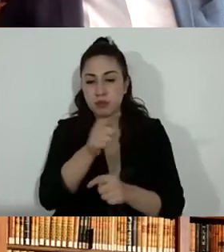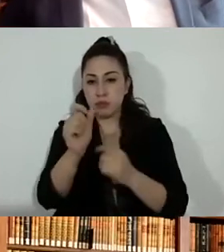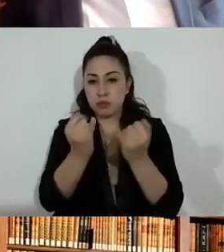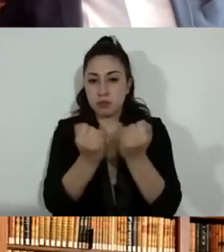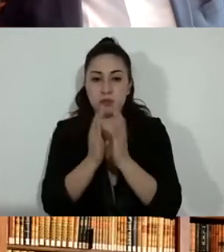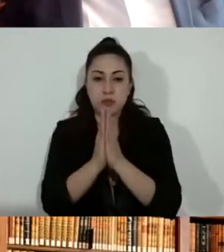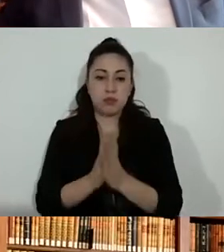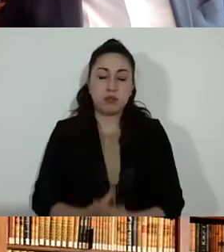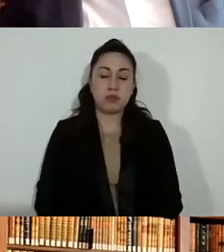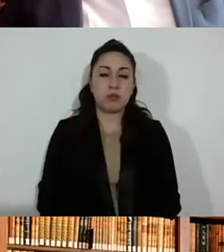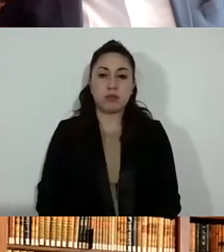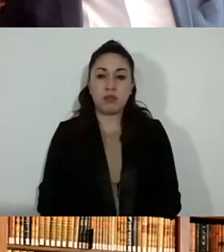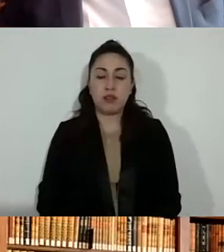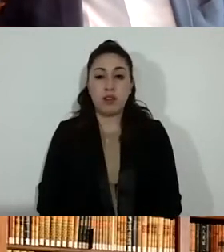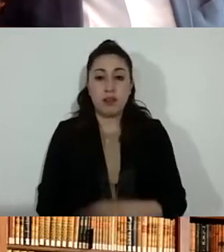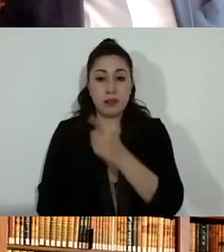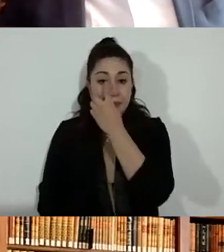presidente.